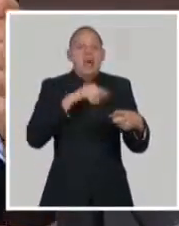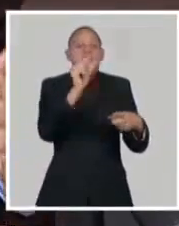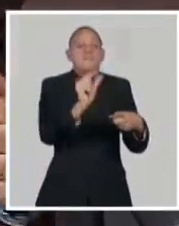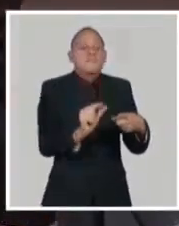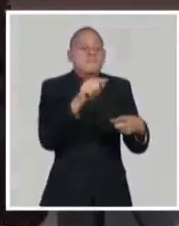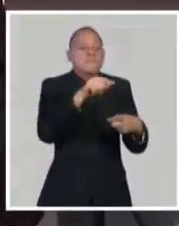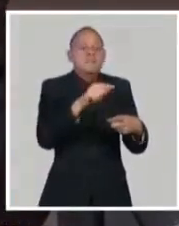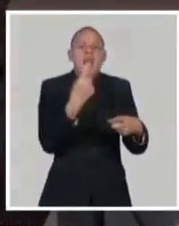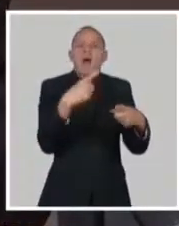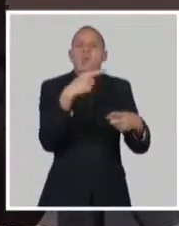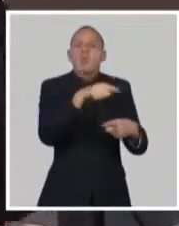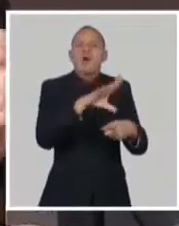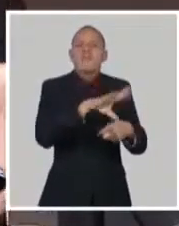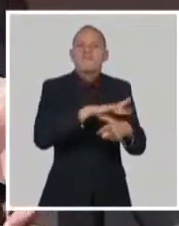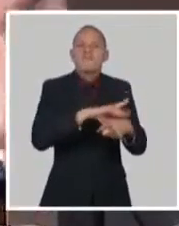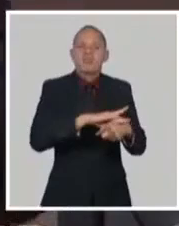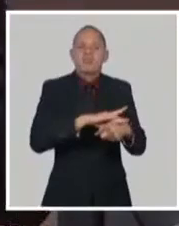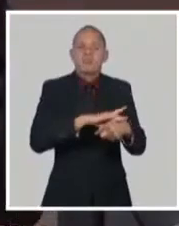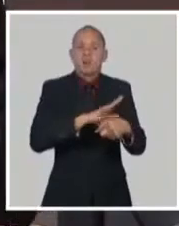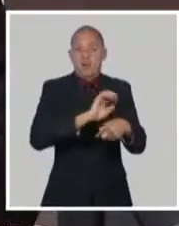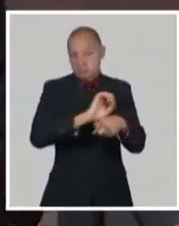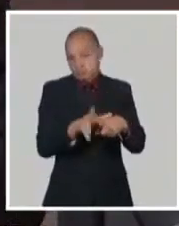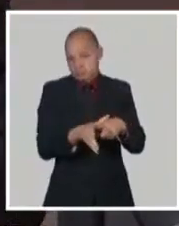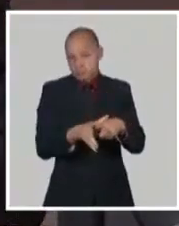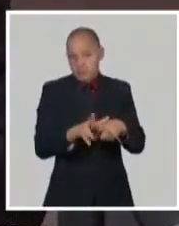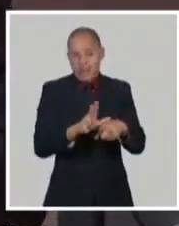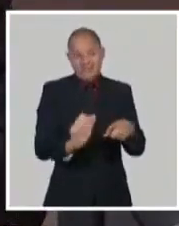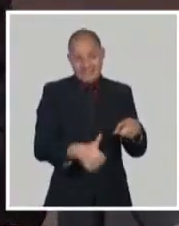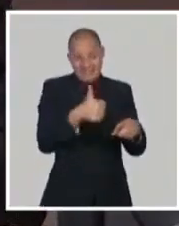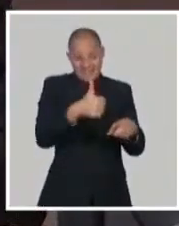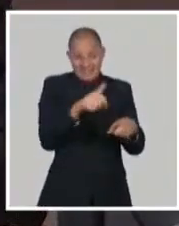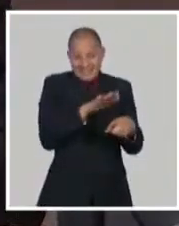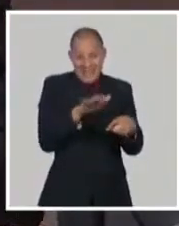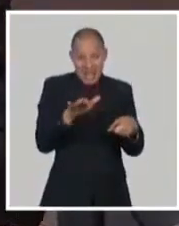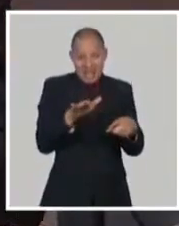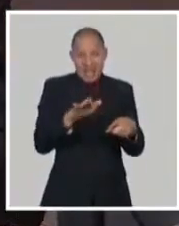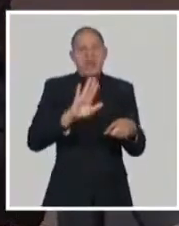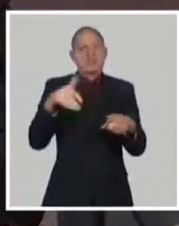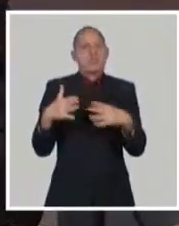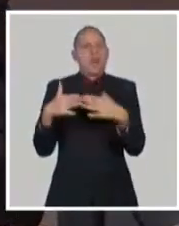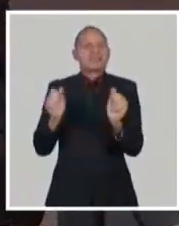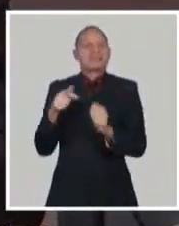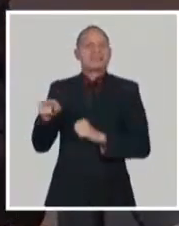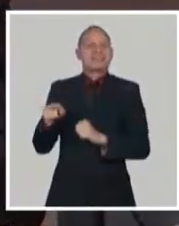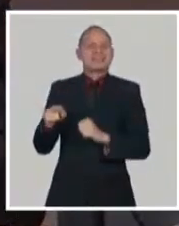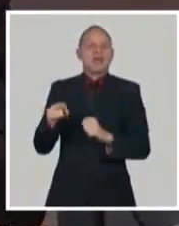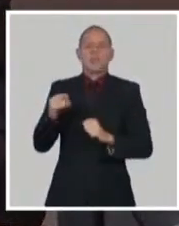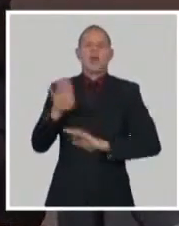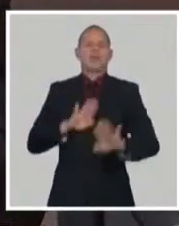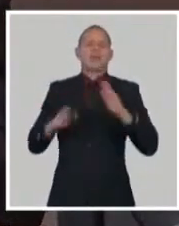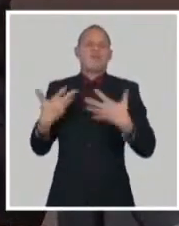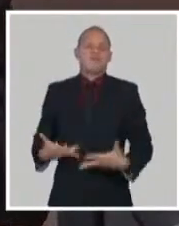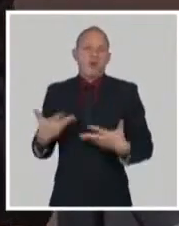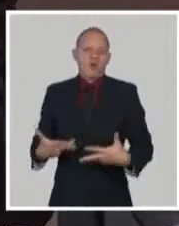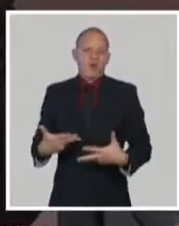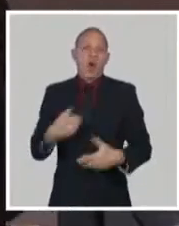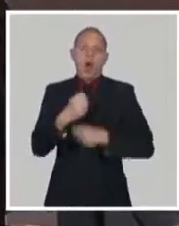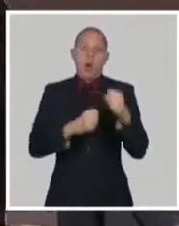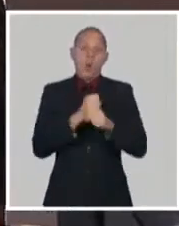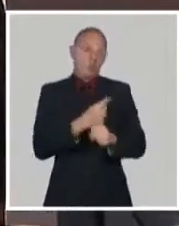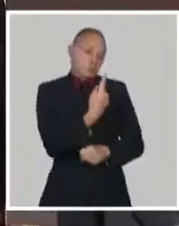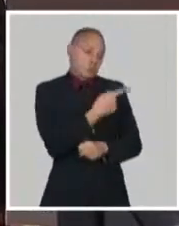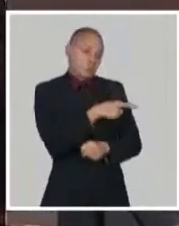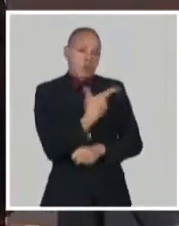que tienen bajos niveles de respuesta. Bueno, una de esas vacunas ya se está pensando en destinarla a eso, lo va a explicar el doctor Vicente Ver.